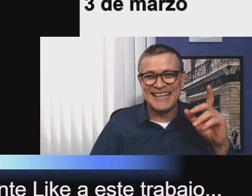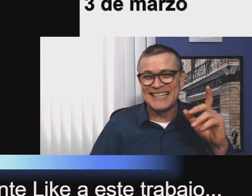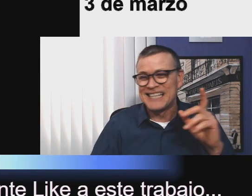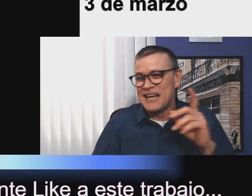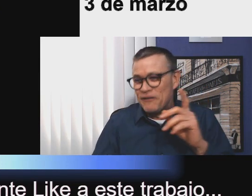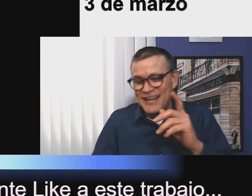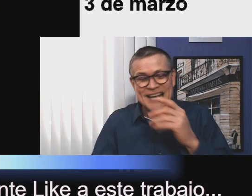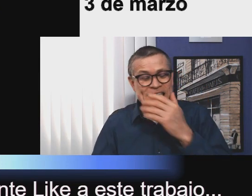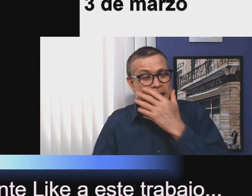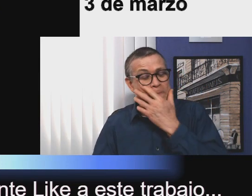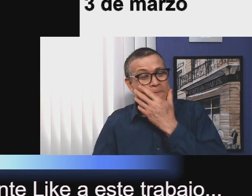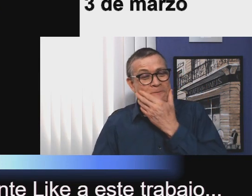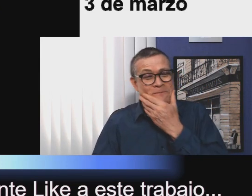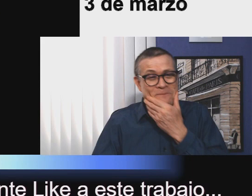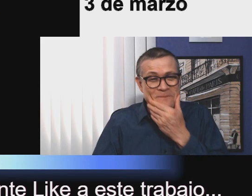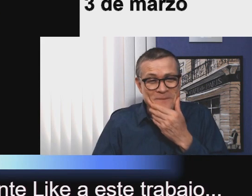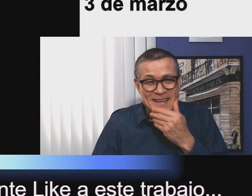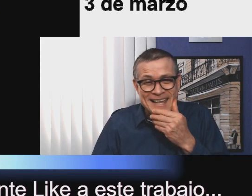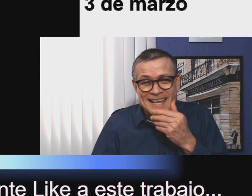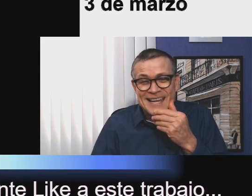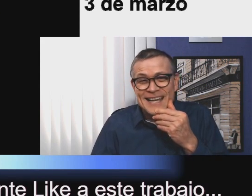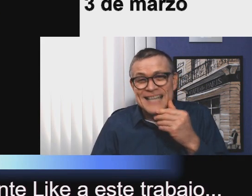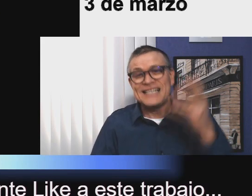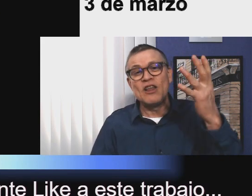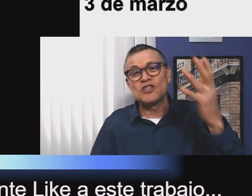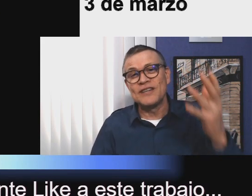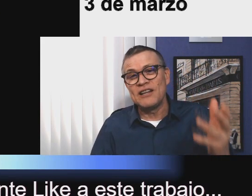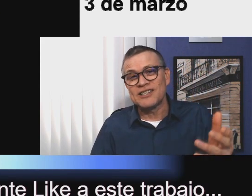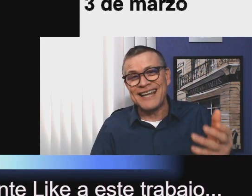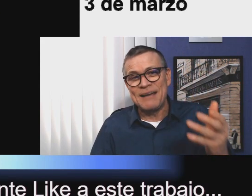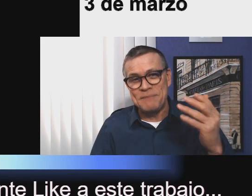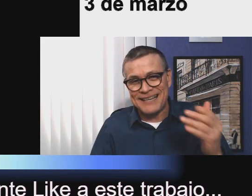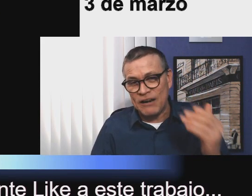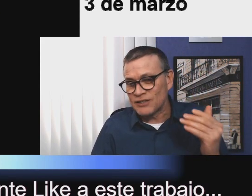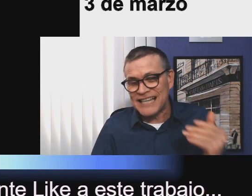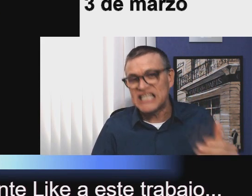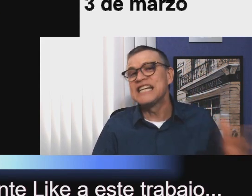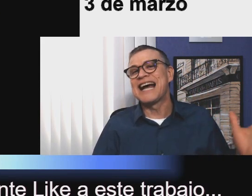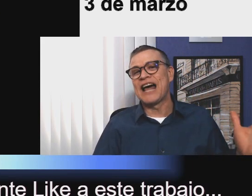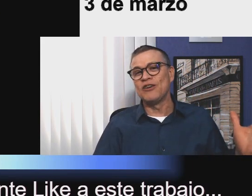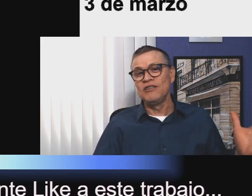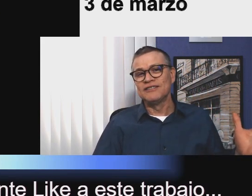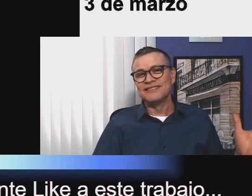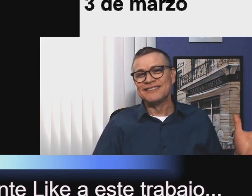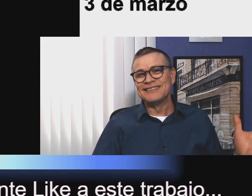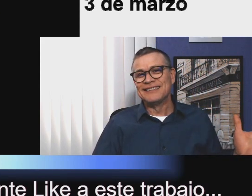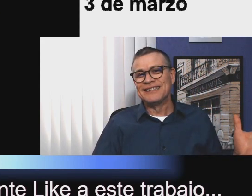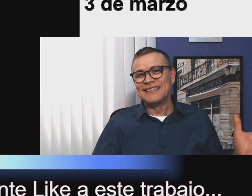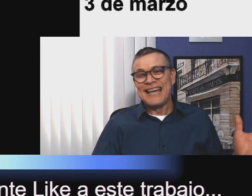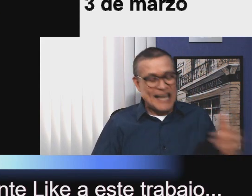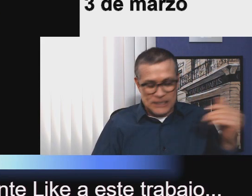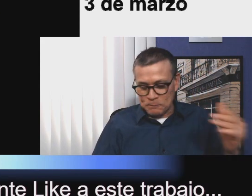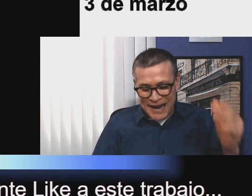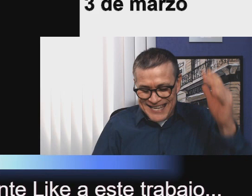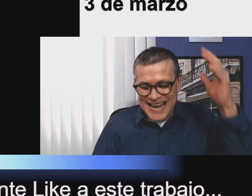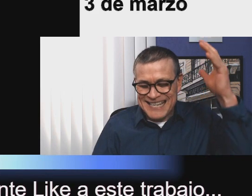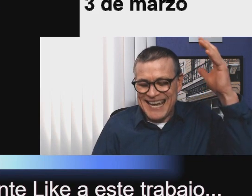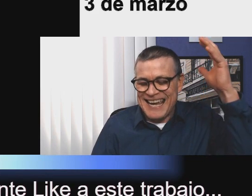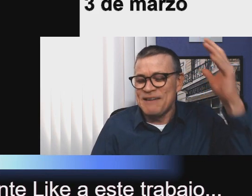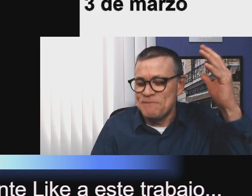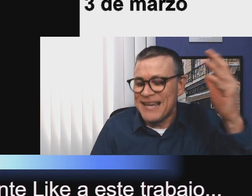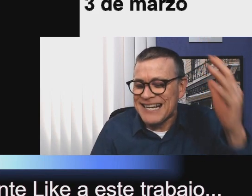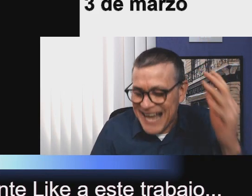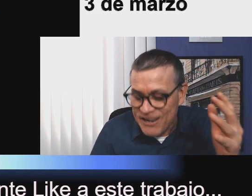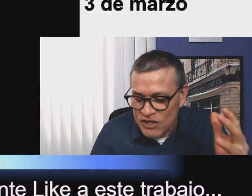las siguientes fíjense eeuu que en verdad no sea chingado españa